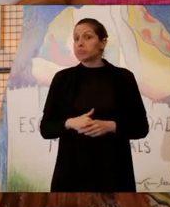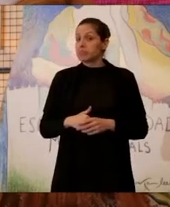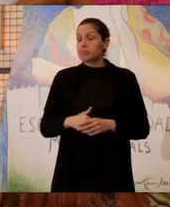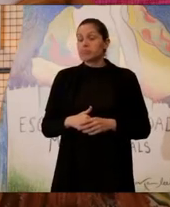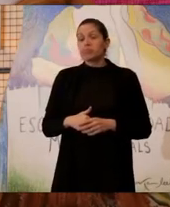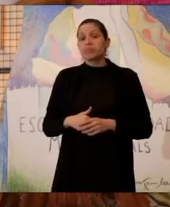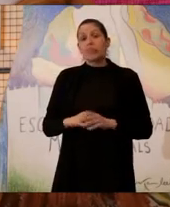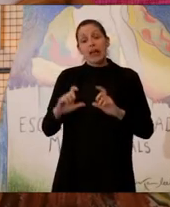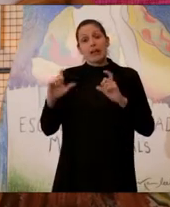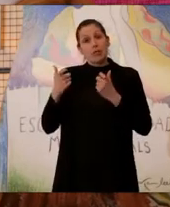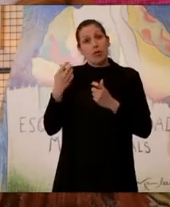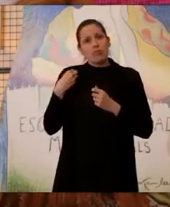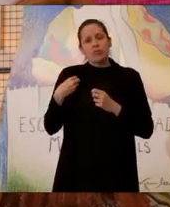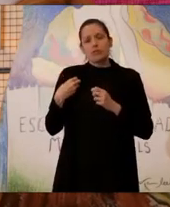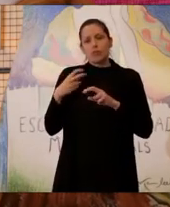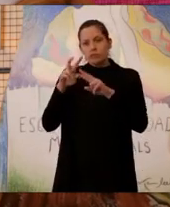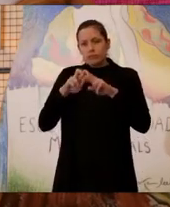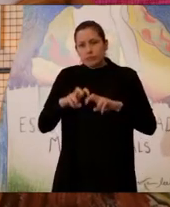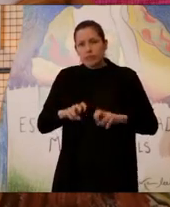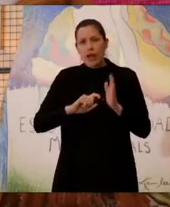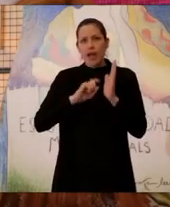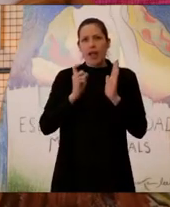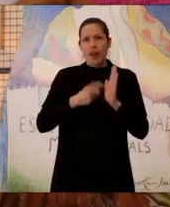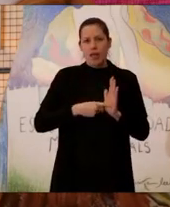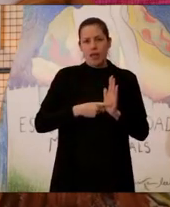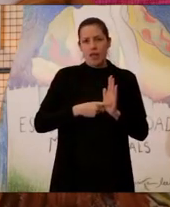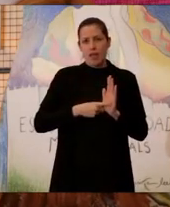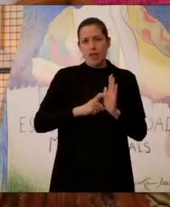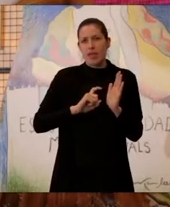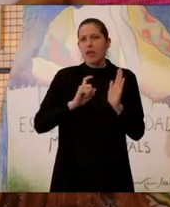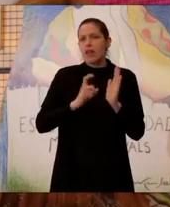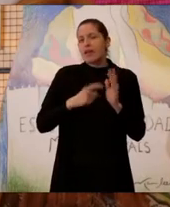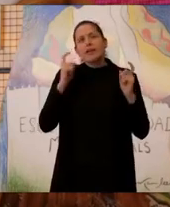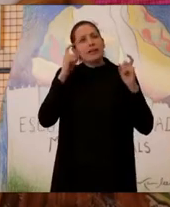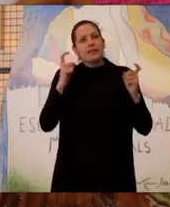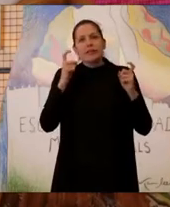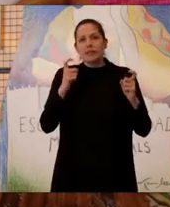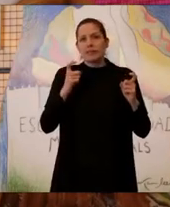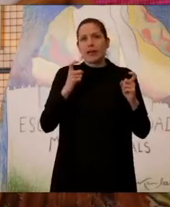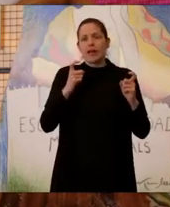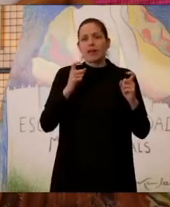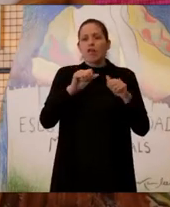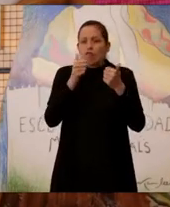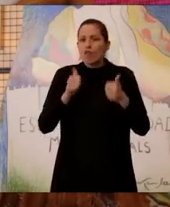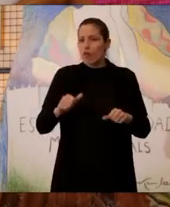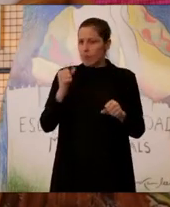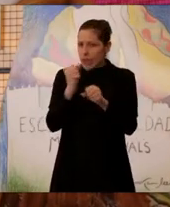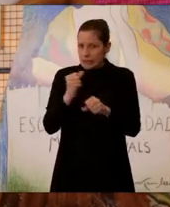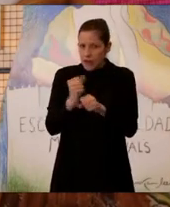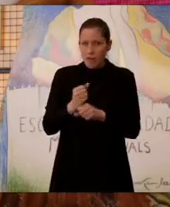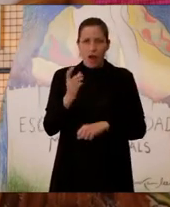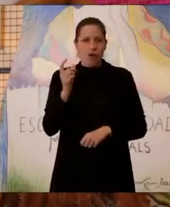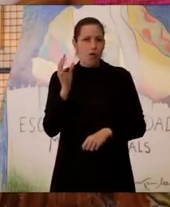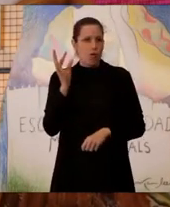analizando las leyes en las cuales se prohibía algunas formas de trabajo de las mujeres por ejemplo